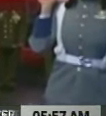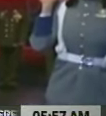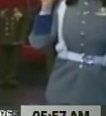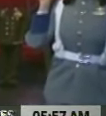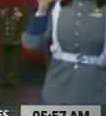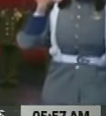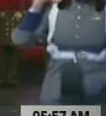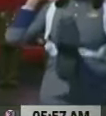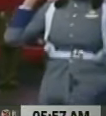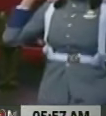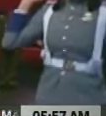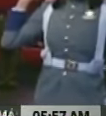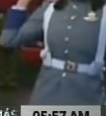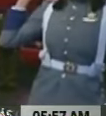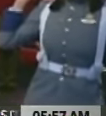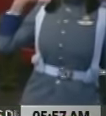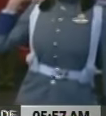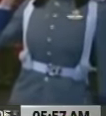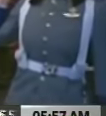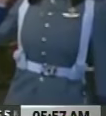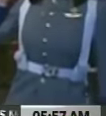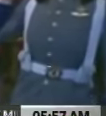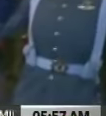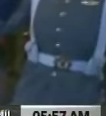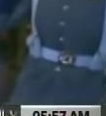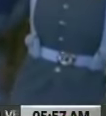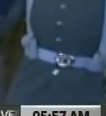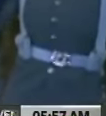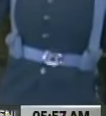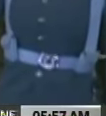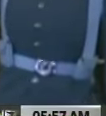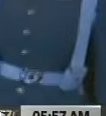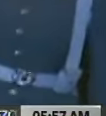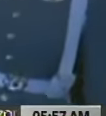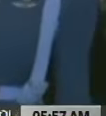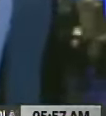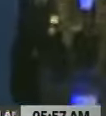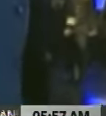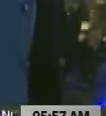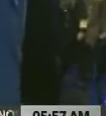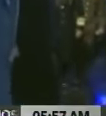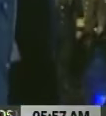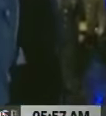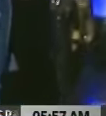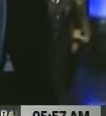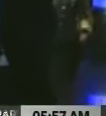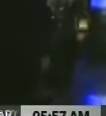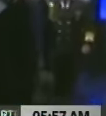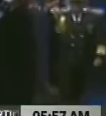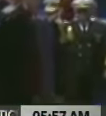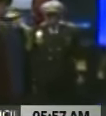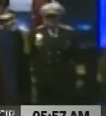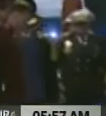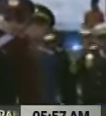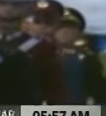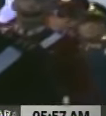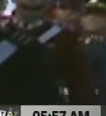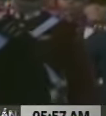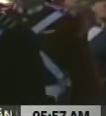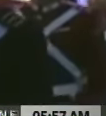están sus restos va a arrancar hoy esta intensa jornada primero de febrero. Desde allí obviamente va a hacer todo el acto,